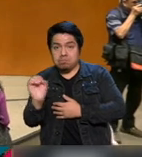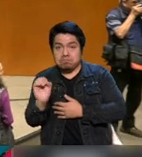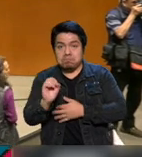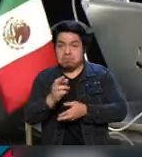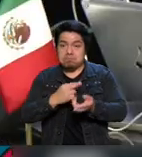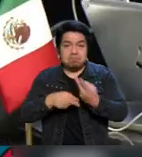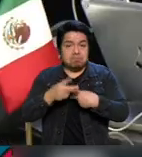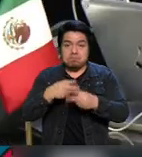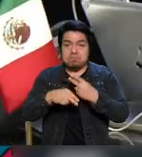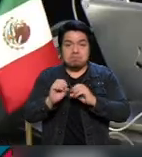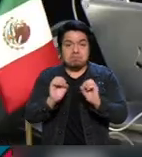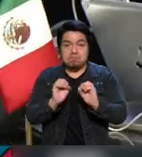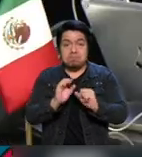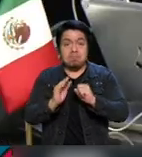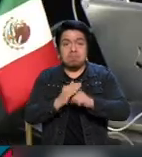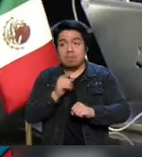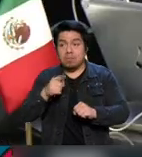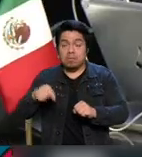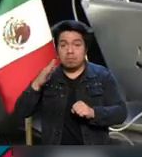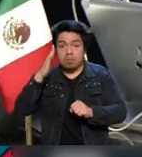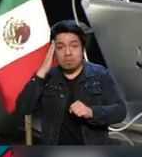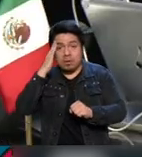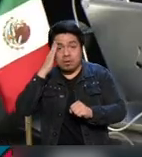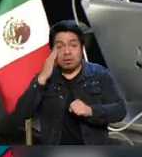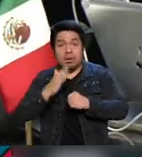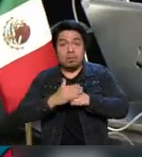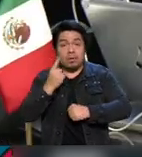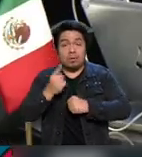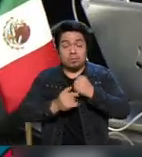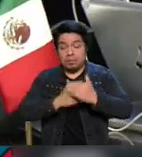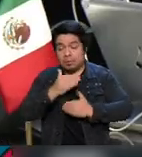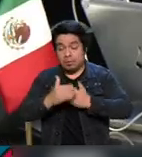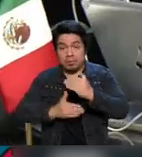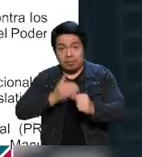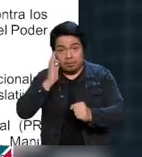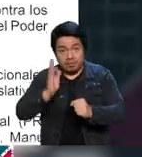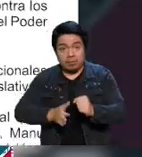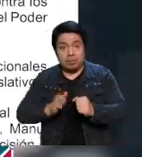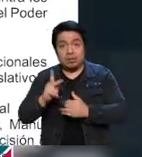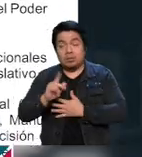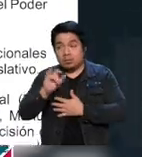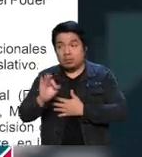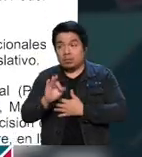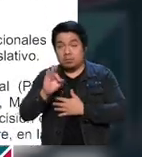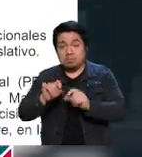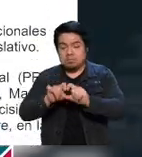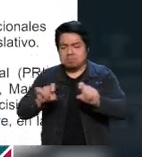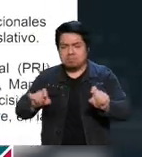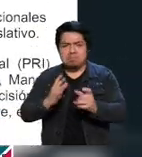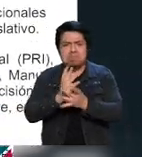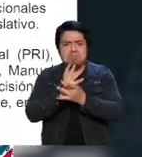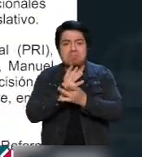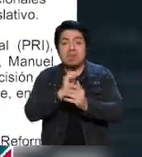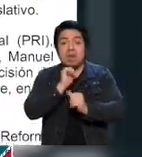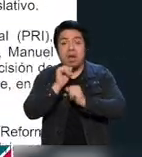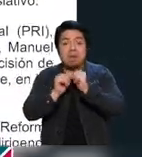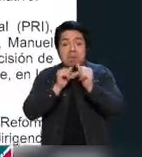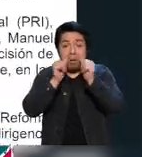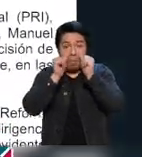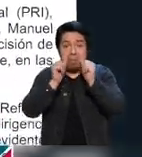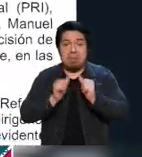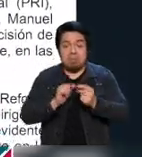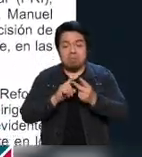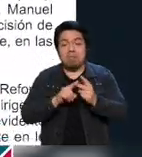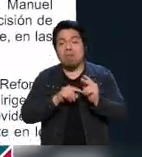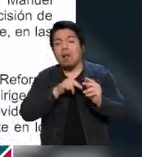Ciudadano, luego de que sus liderazgos recriminaron que en el proceso en el que se aprobó la reforma judicial, dijeron, no se les escuchó, que hubo